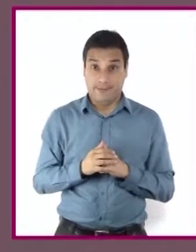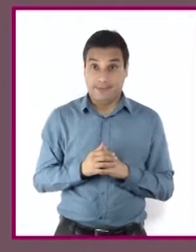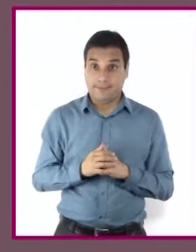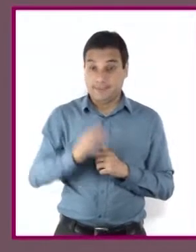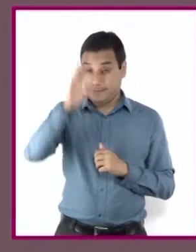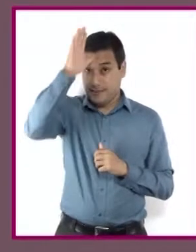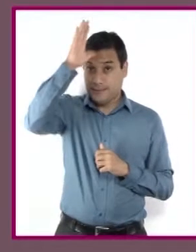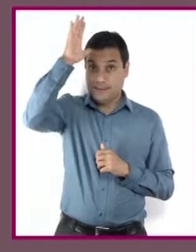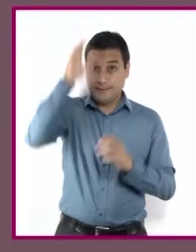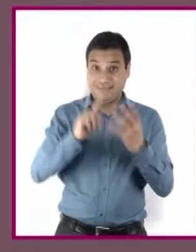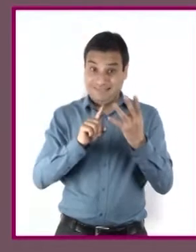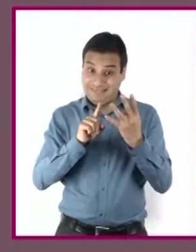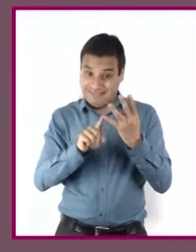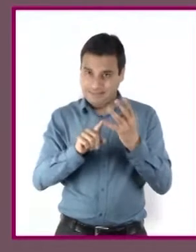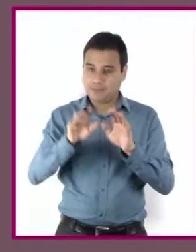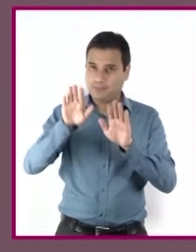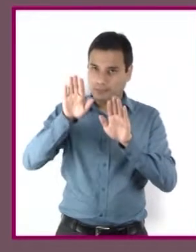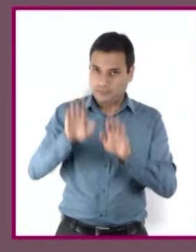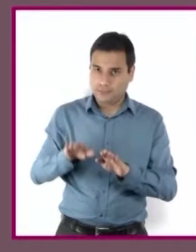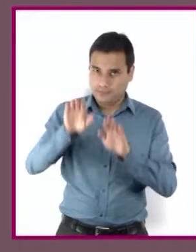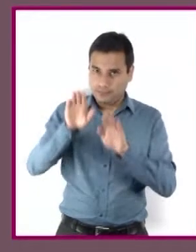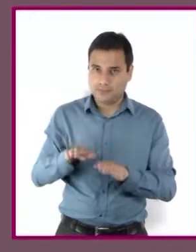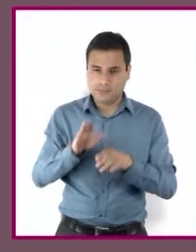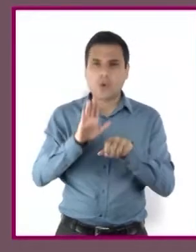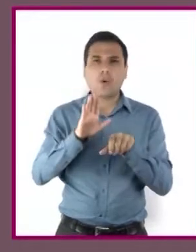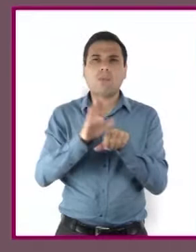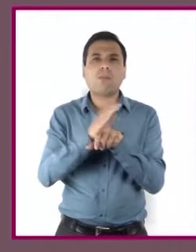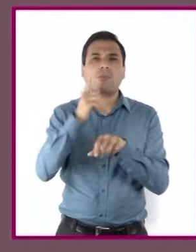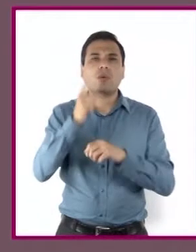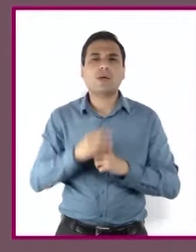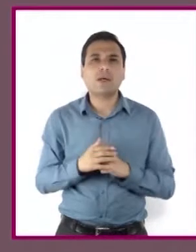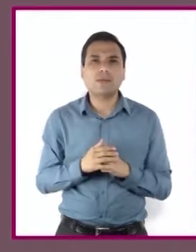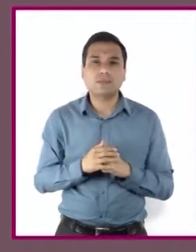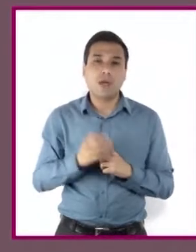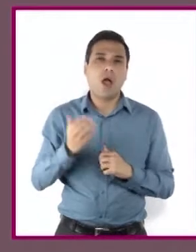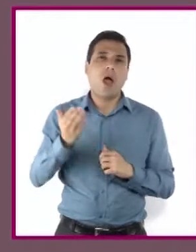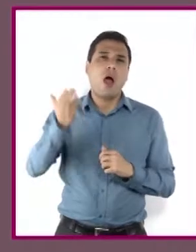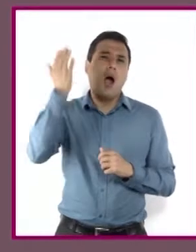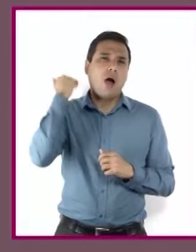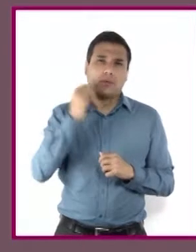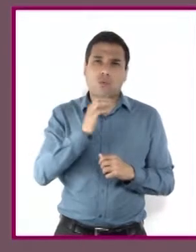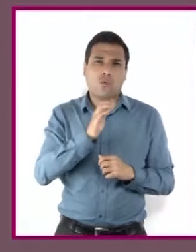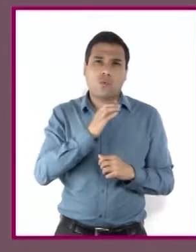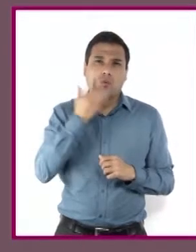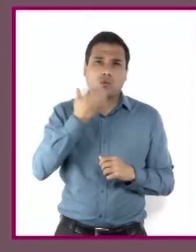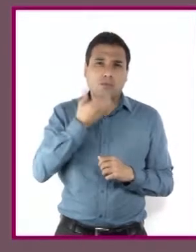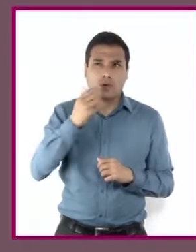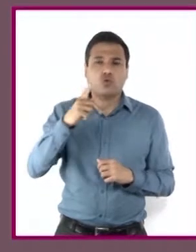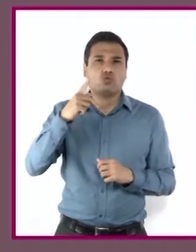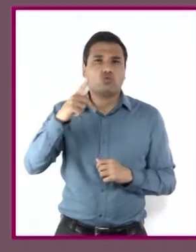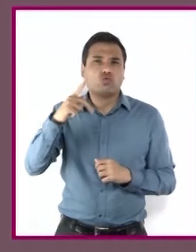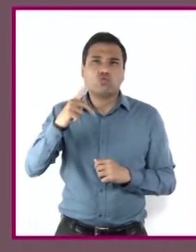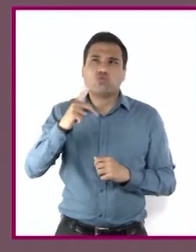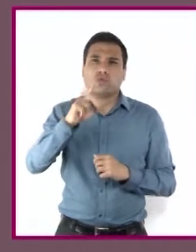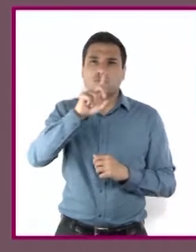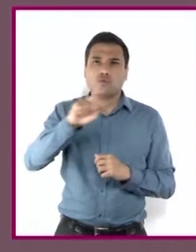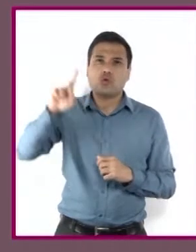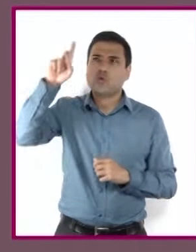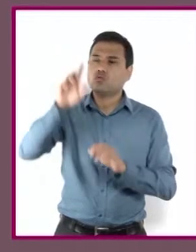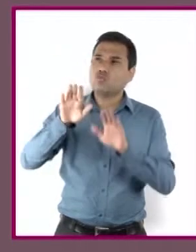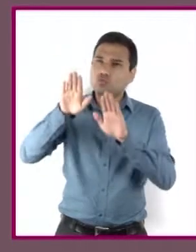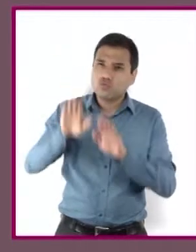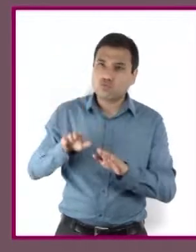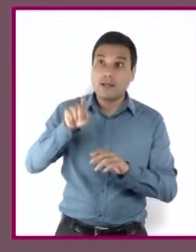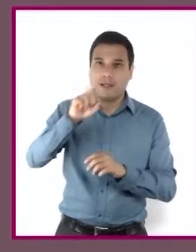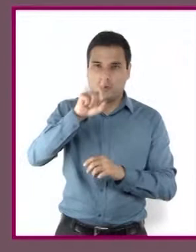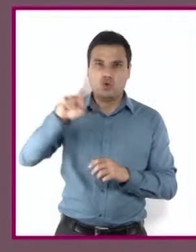principal, porque en la tierra de donde vinieron lo tenían por más principal, y porque era más dios de la guerra que